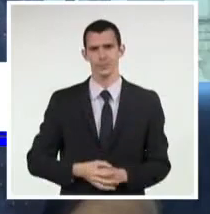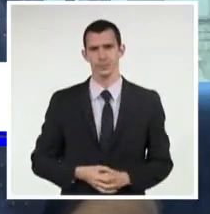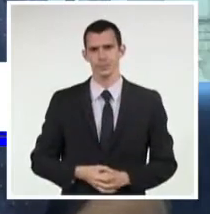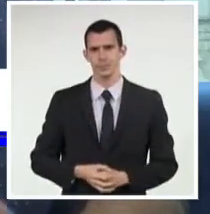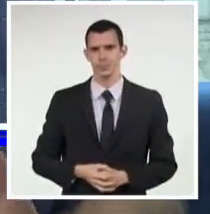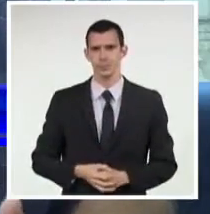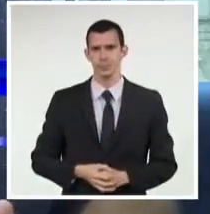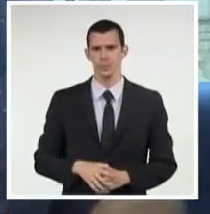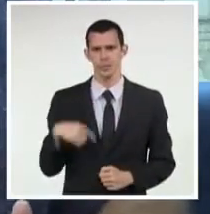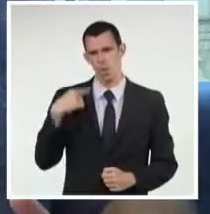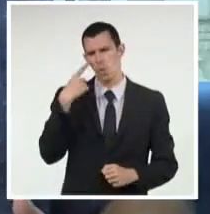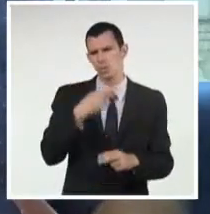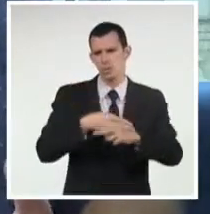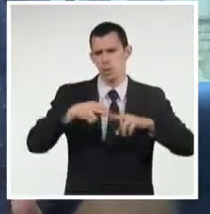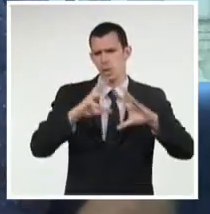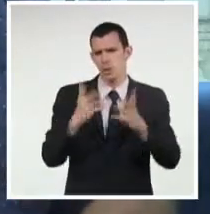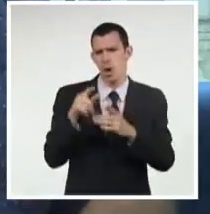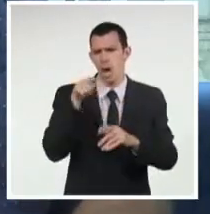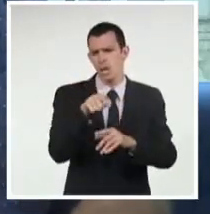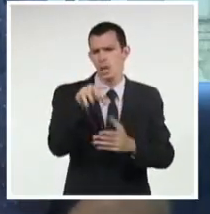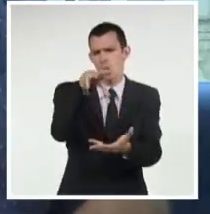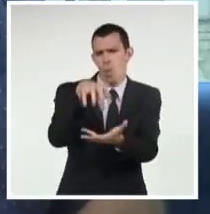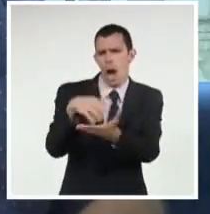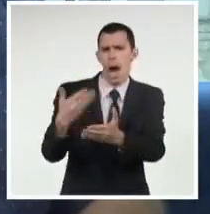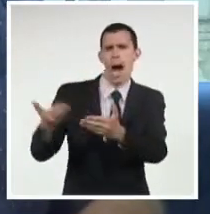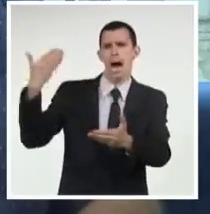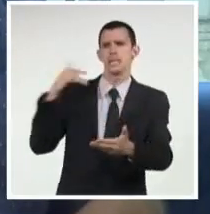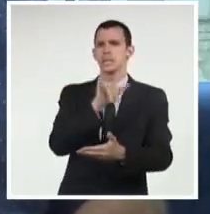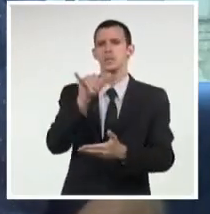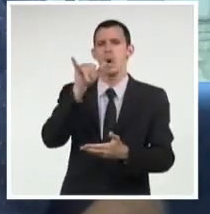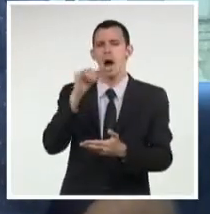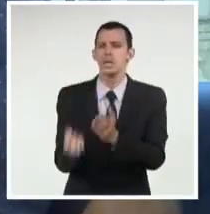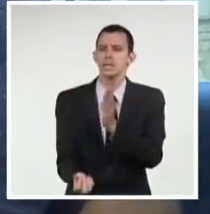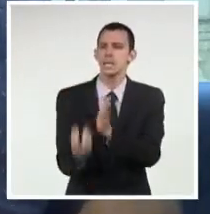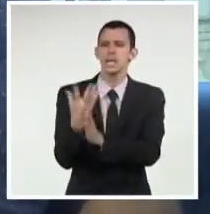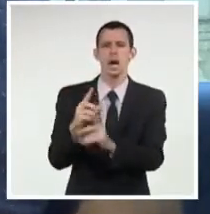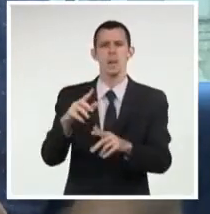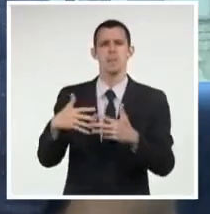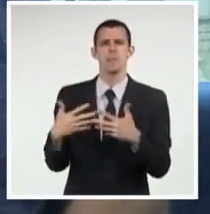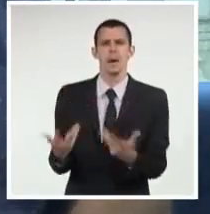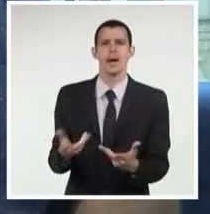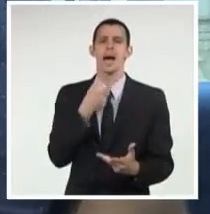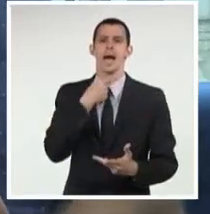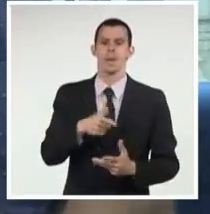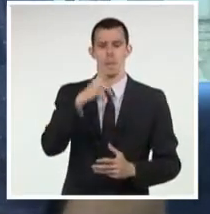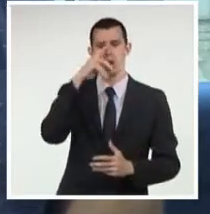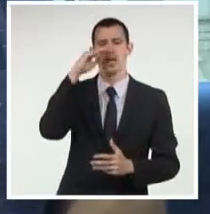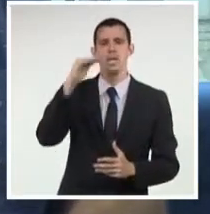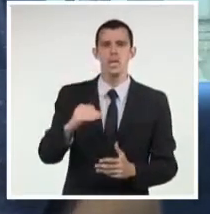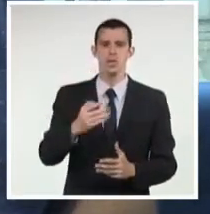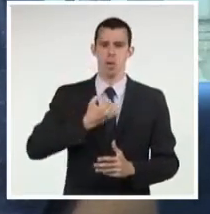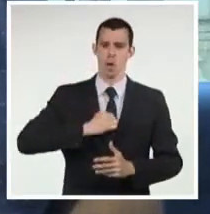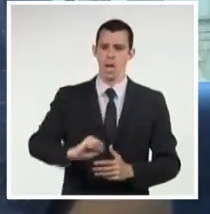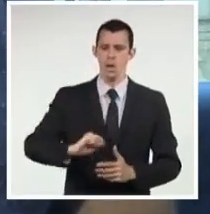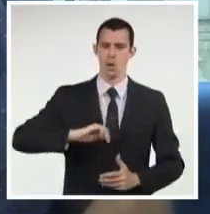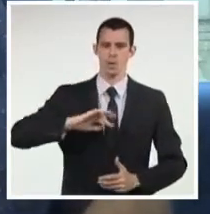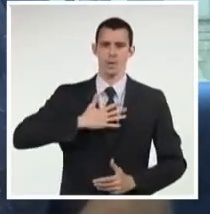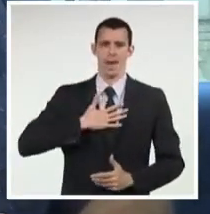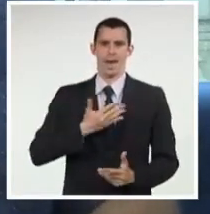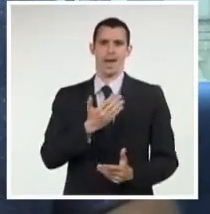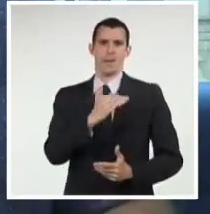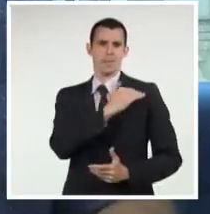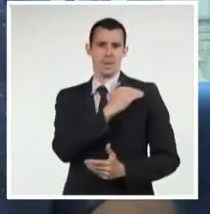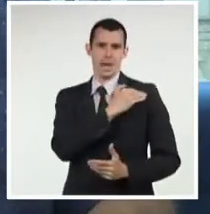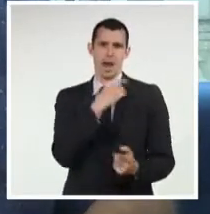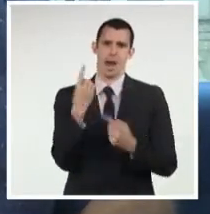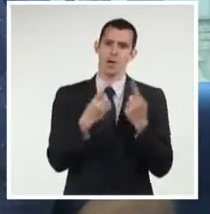que se construyó para darle educación a los niños, a los hijos, muchos de